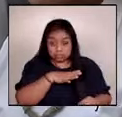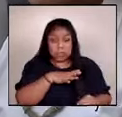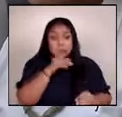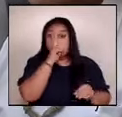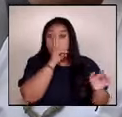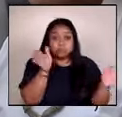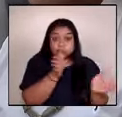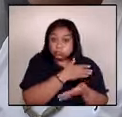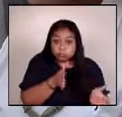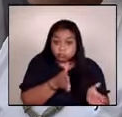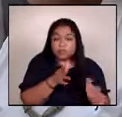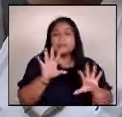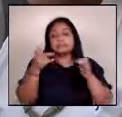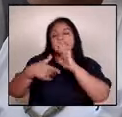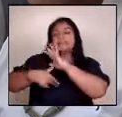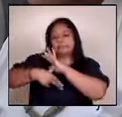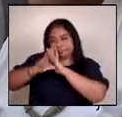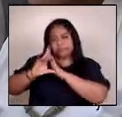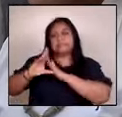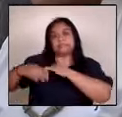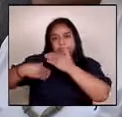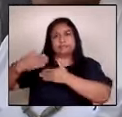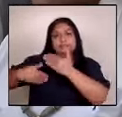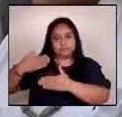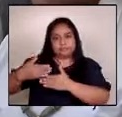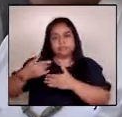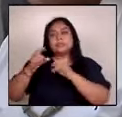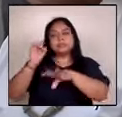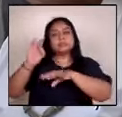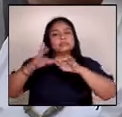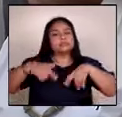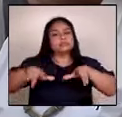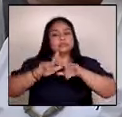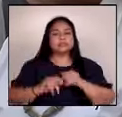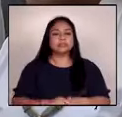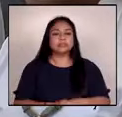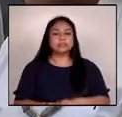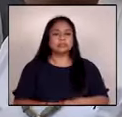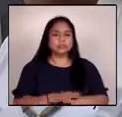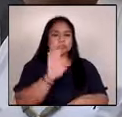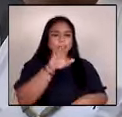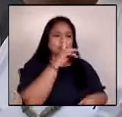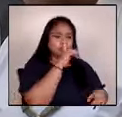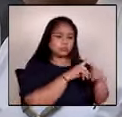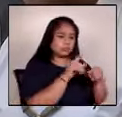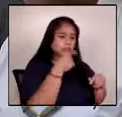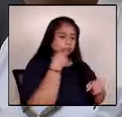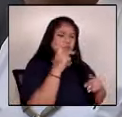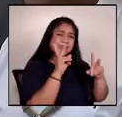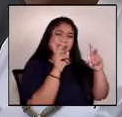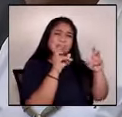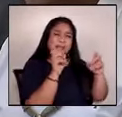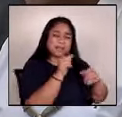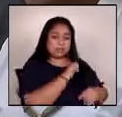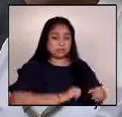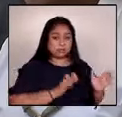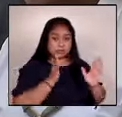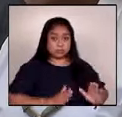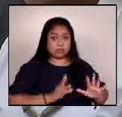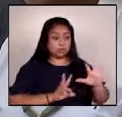hay, pues habrá que repetir el procedimiento en algunos lados. Señor presidente, regresando al tema de los alcaldes, 12